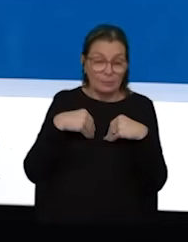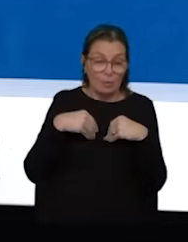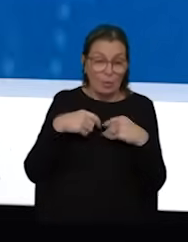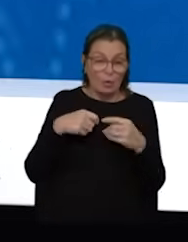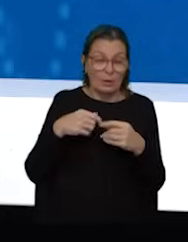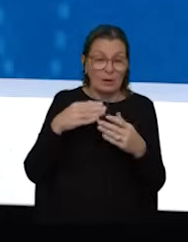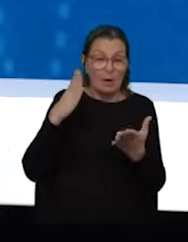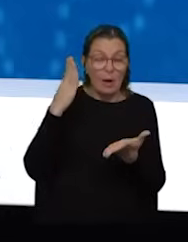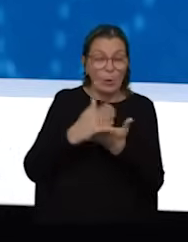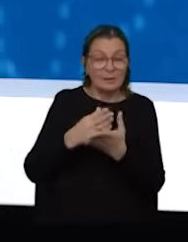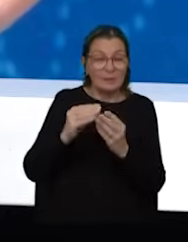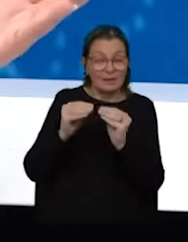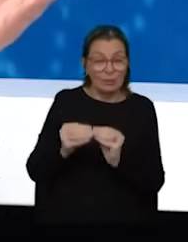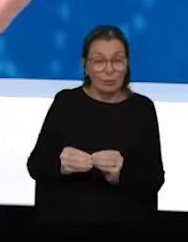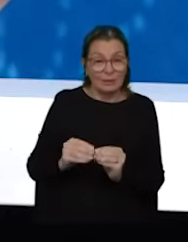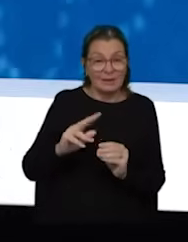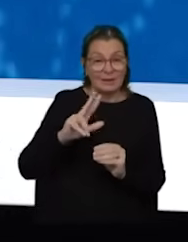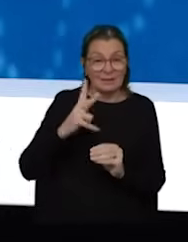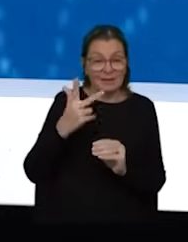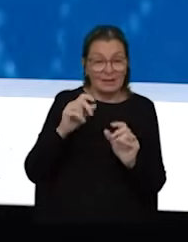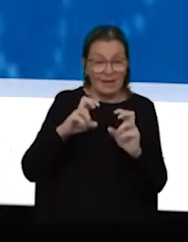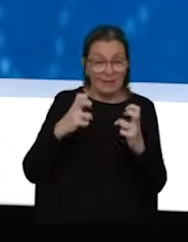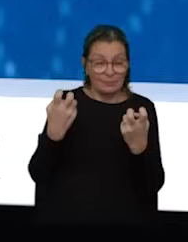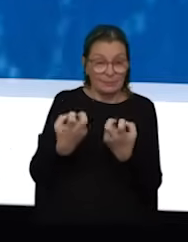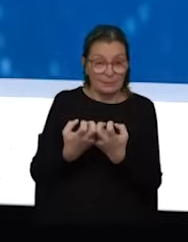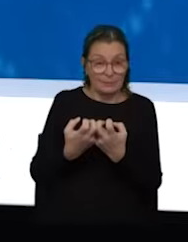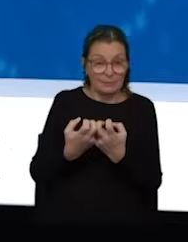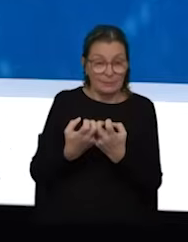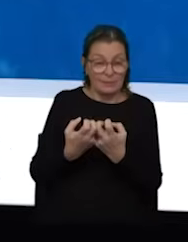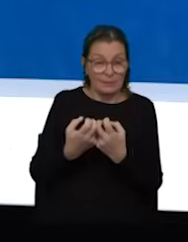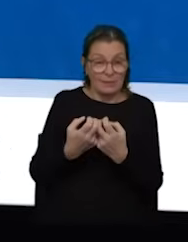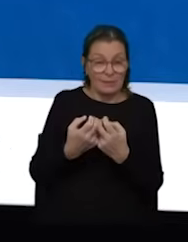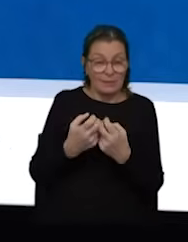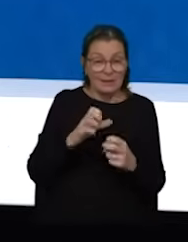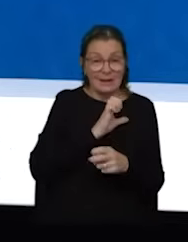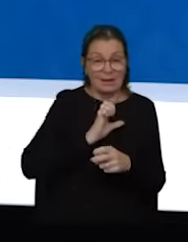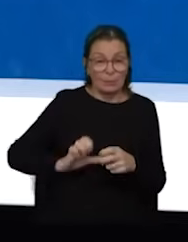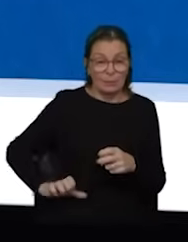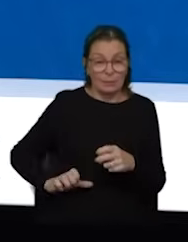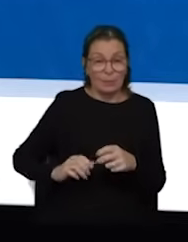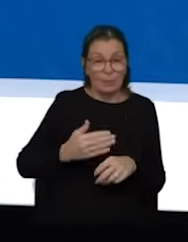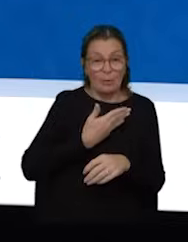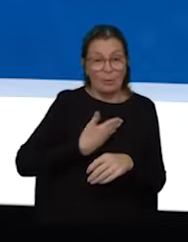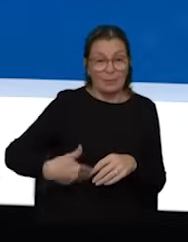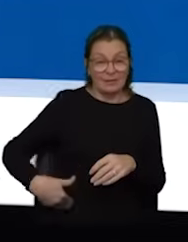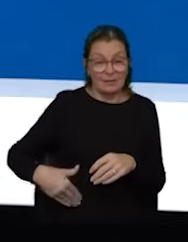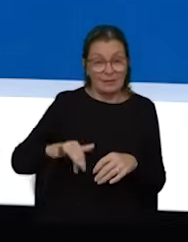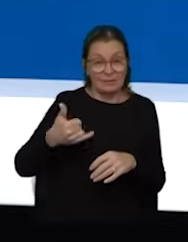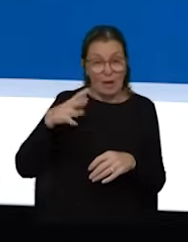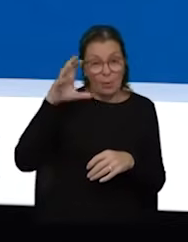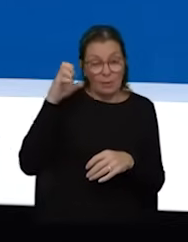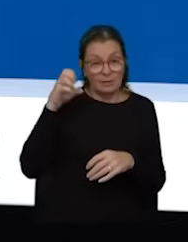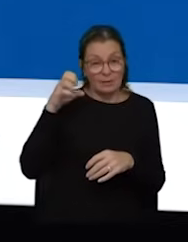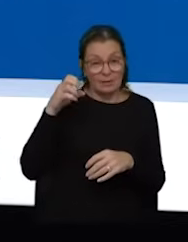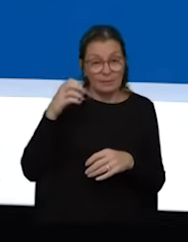rendición de cuentas de aprobación en tercera cámara de de cambios con veto del poder ejecutivo a través del presidente se acuerdan de la